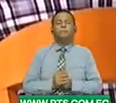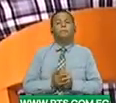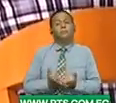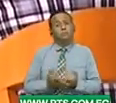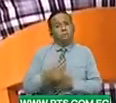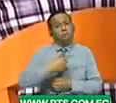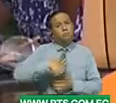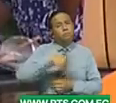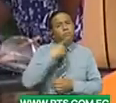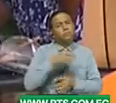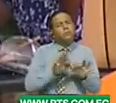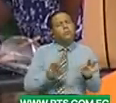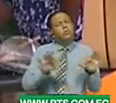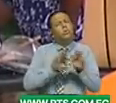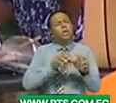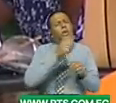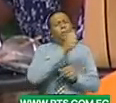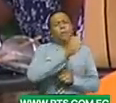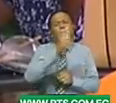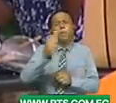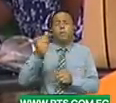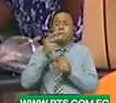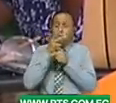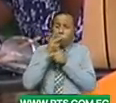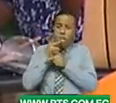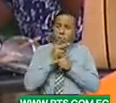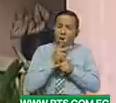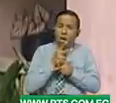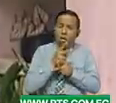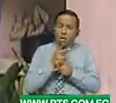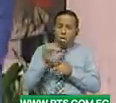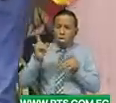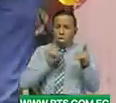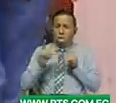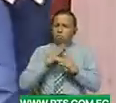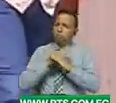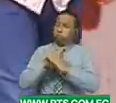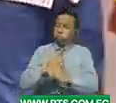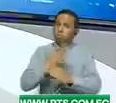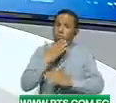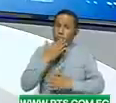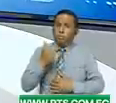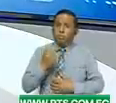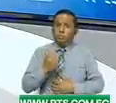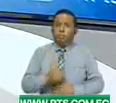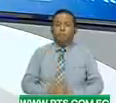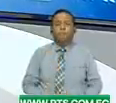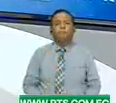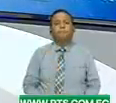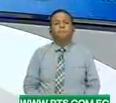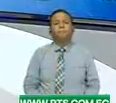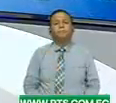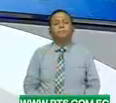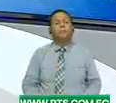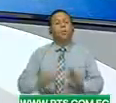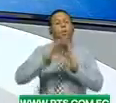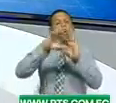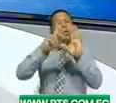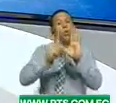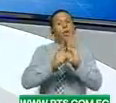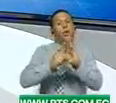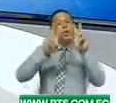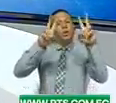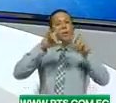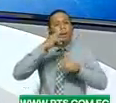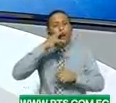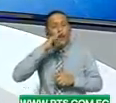necesidad del autocuidado para evitar nuevos contagios, informó Roselena Vascones. El Código de la Niñez establece